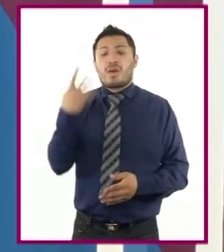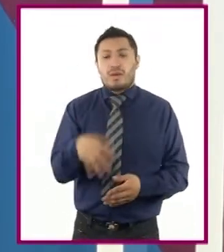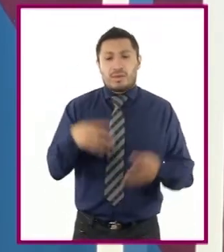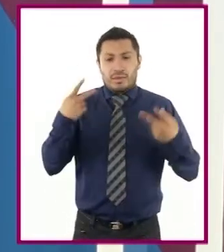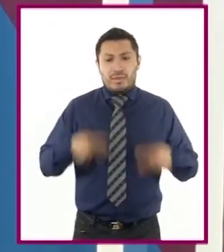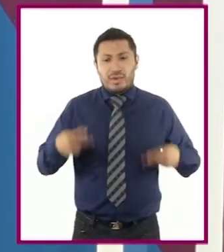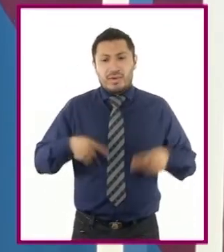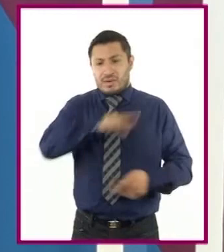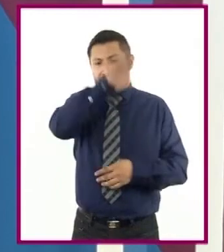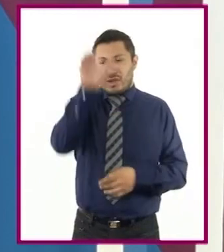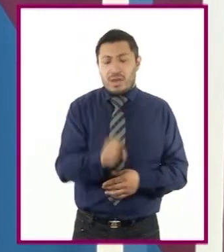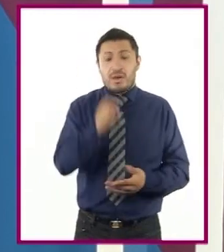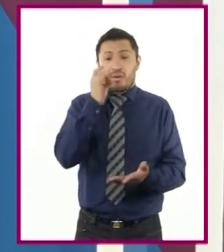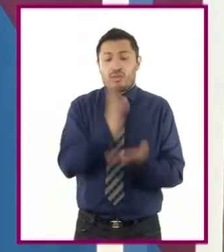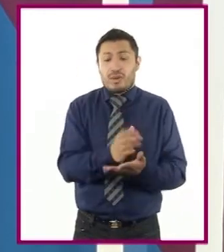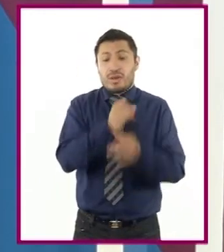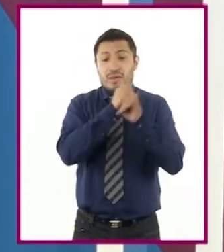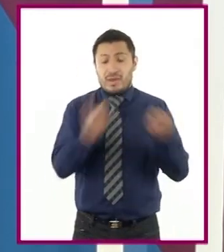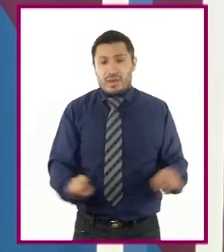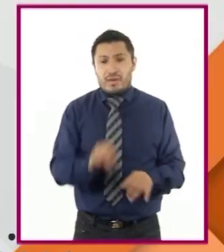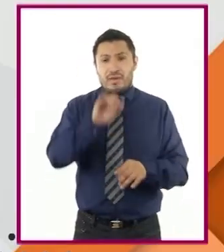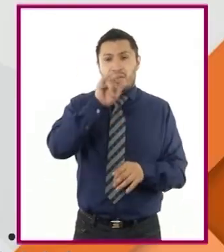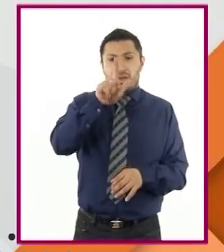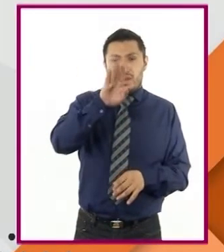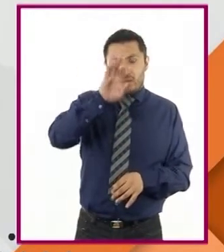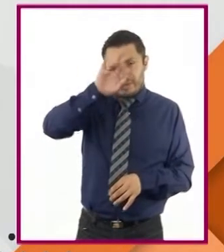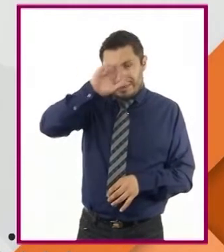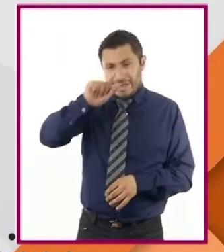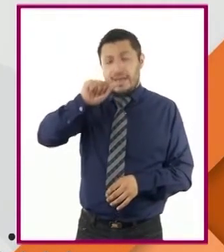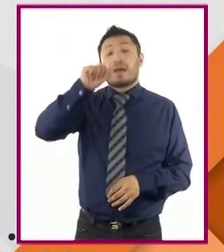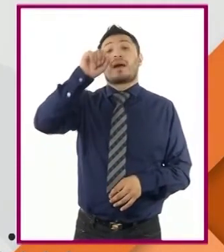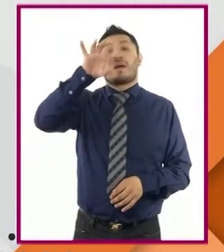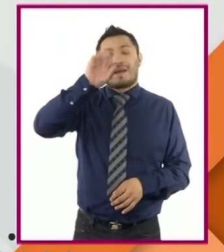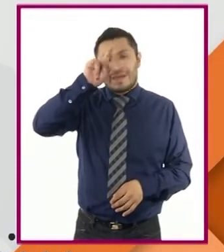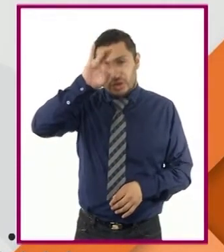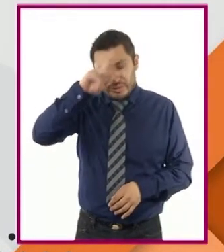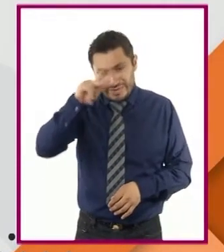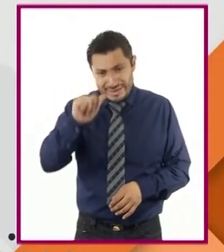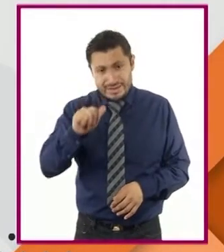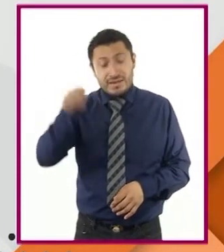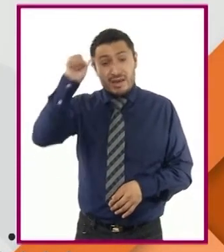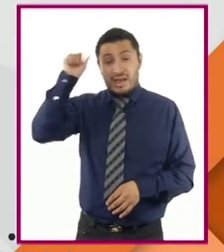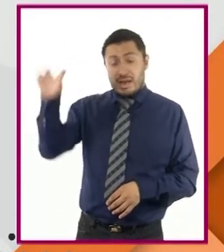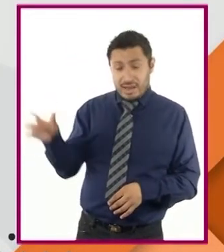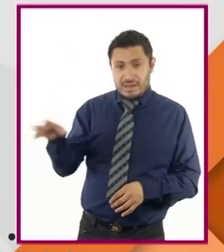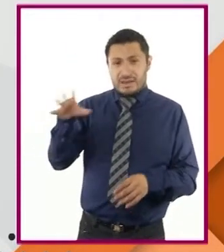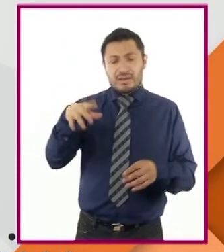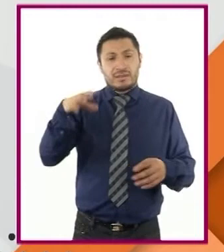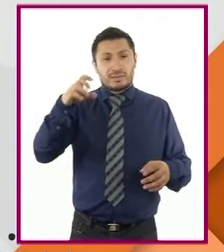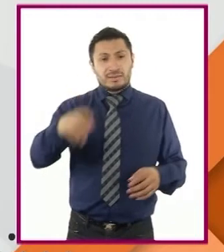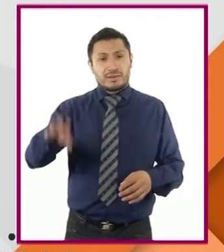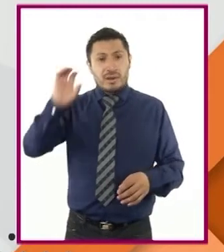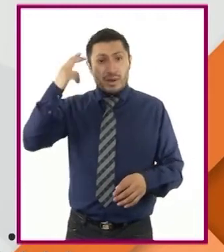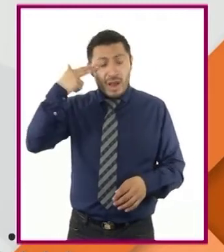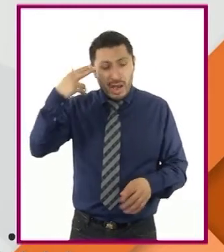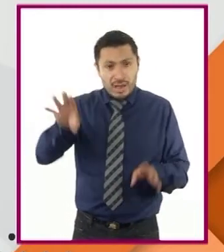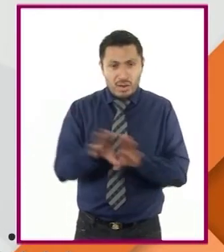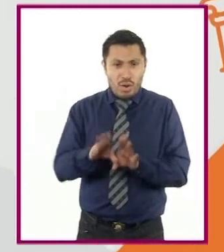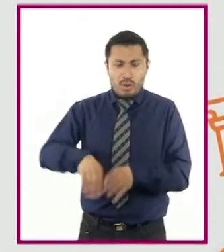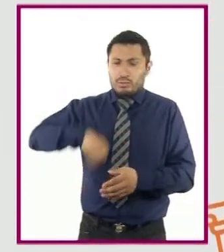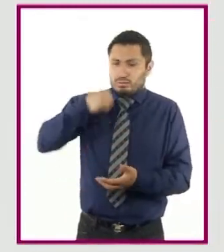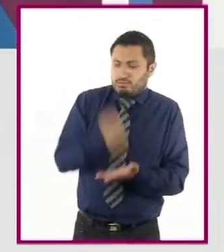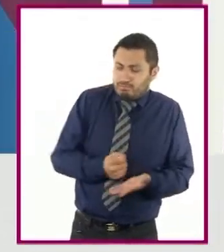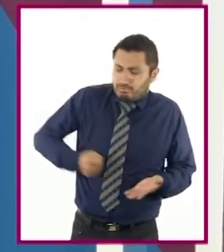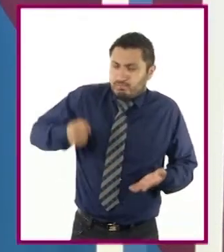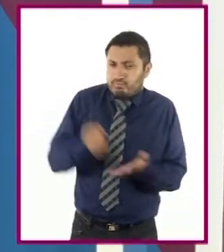su independencia Liberia y Etiopía. En Asia, se obligó a China a abrir diversos puertos para el comercio con